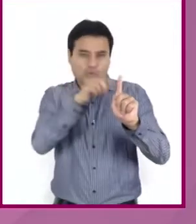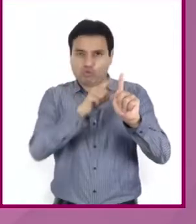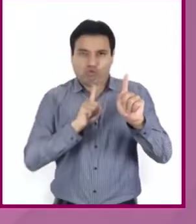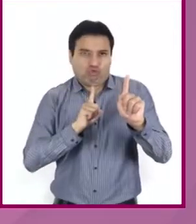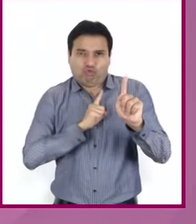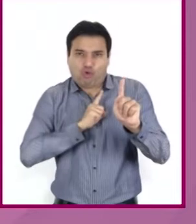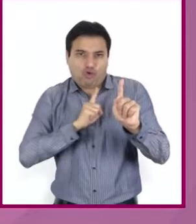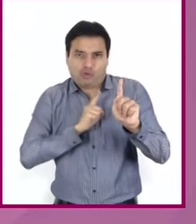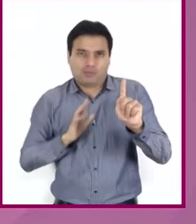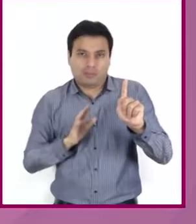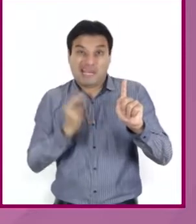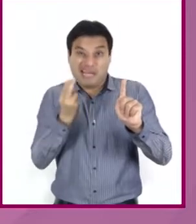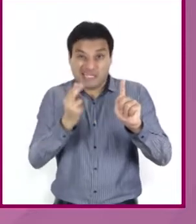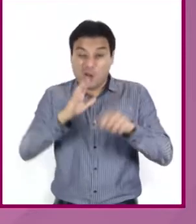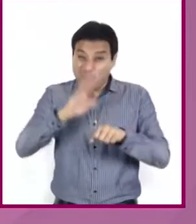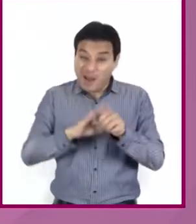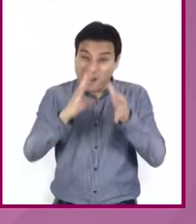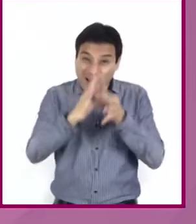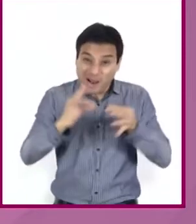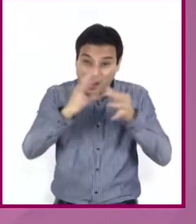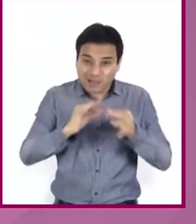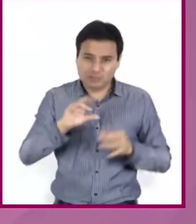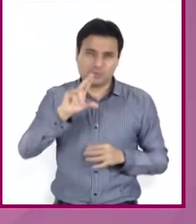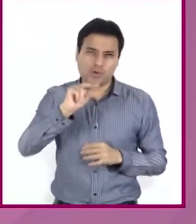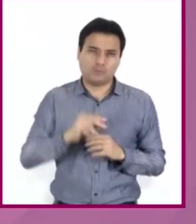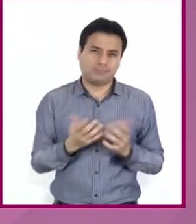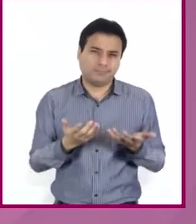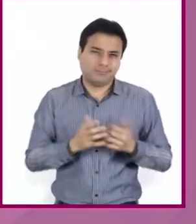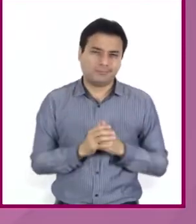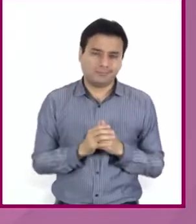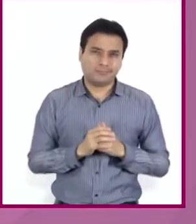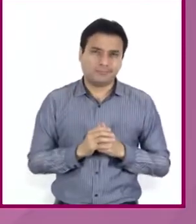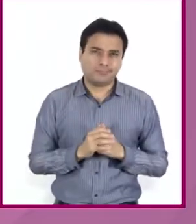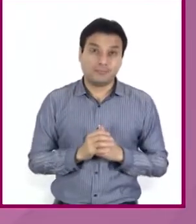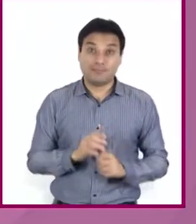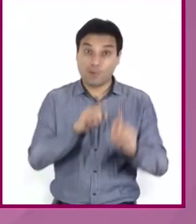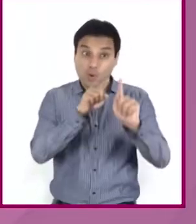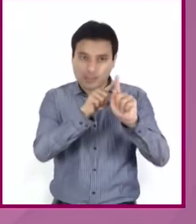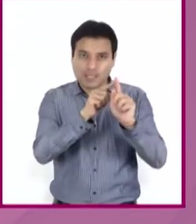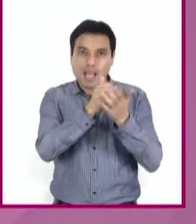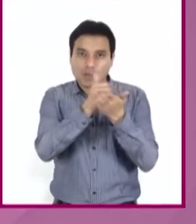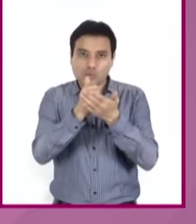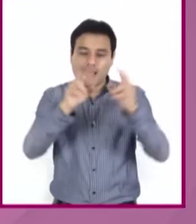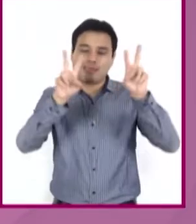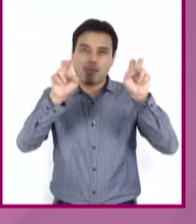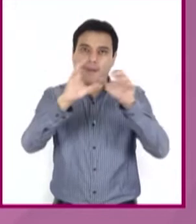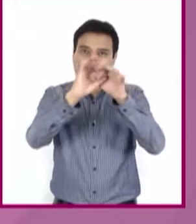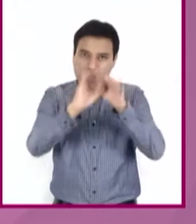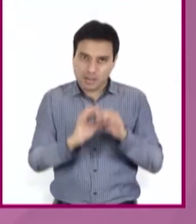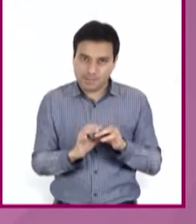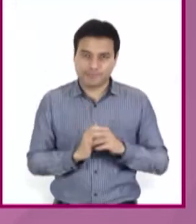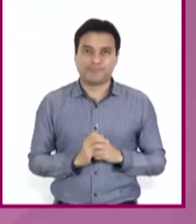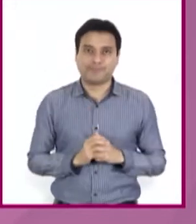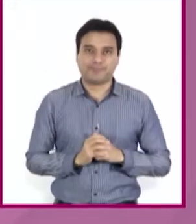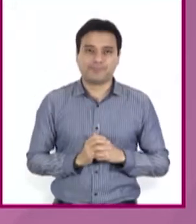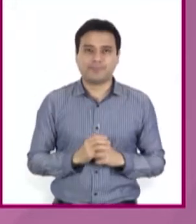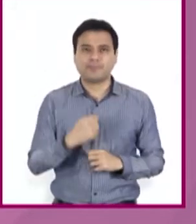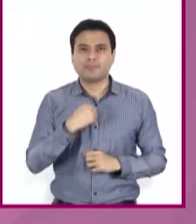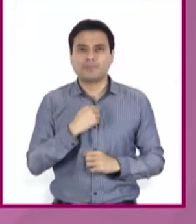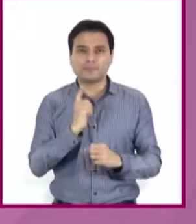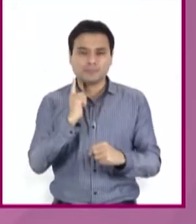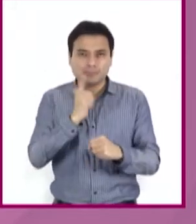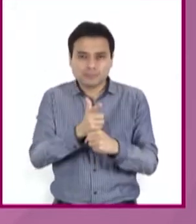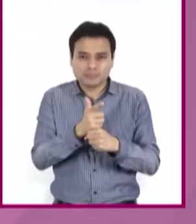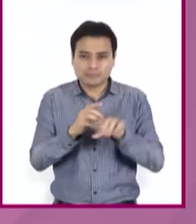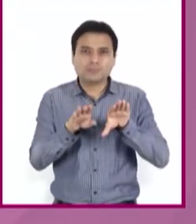embargo, al formar parte de un texto, articulan a las demás ideas del párrafo. Para identificar las